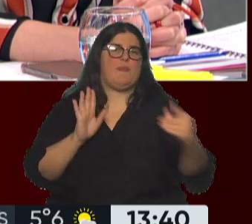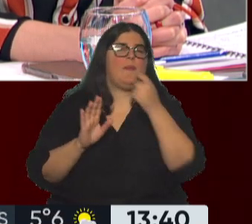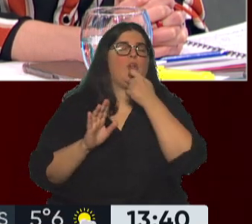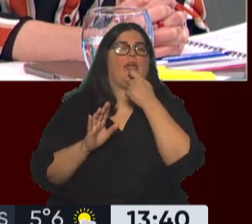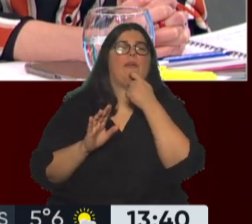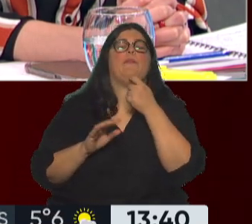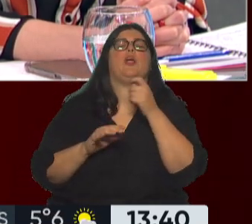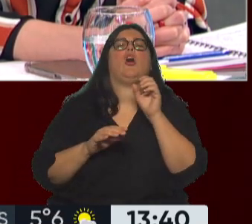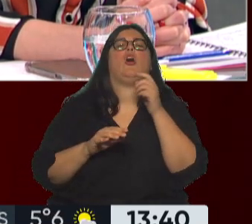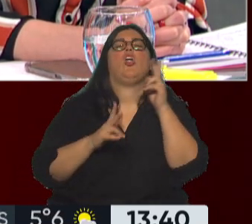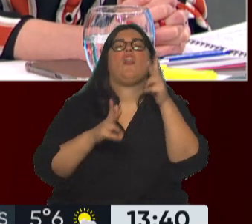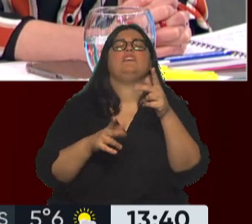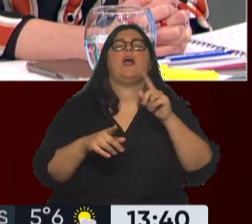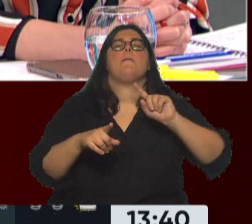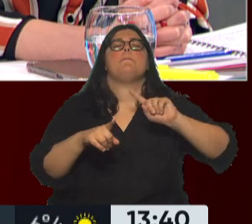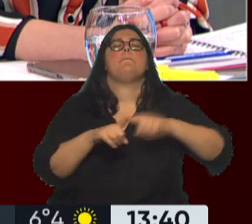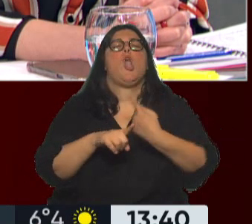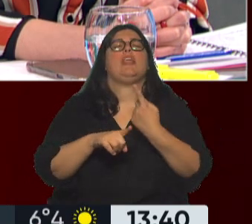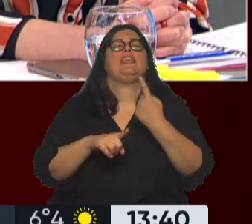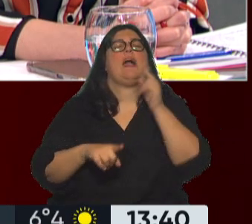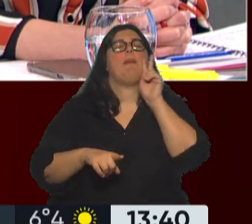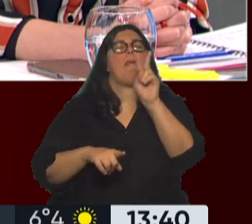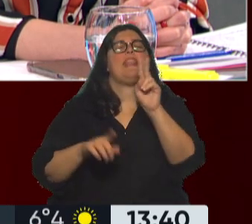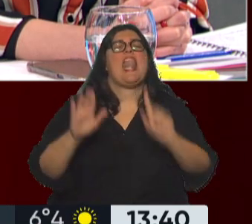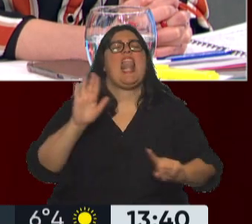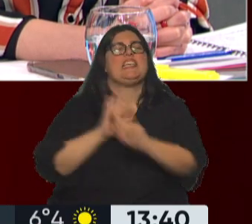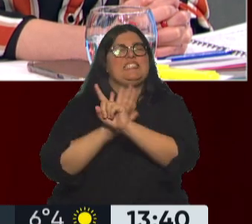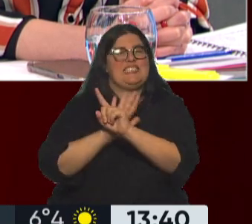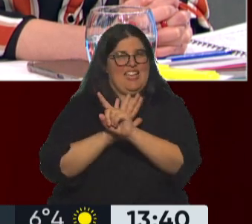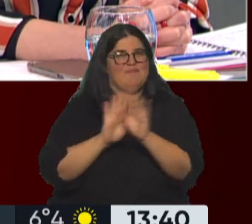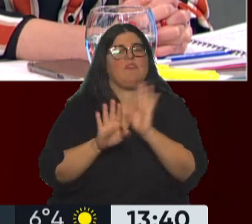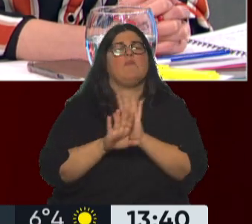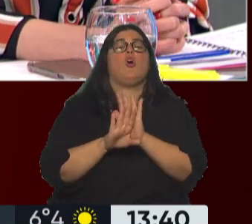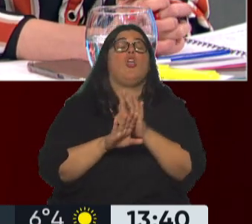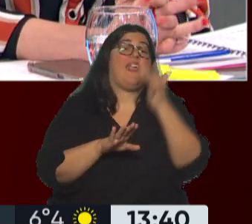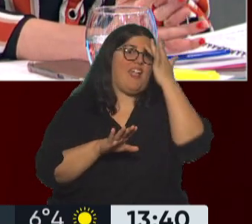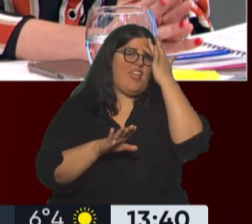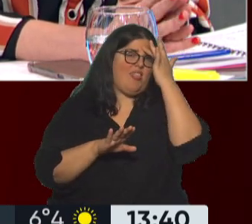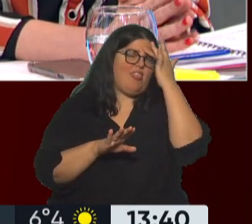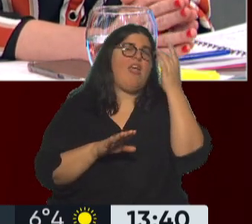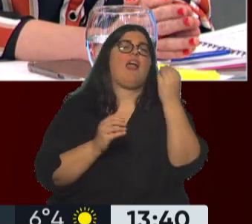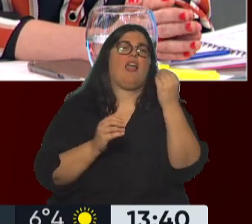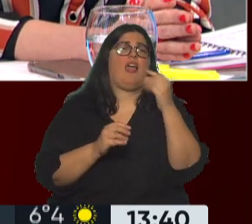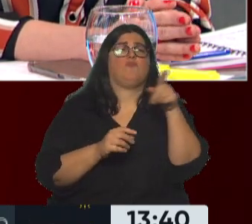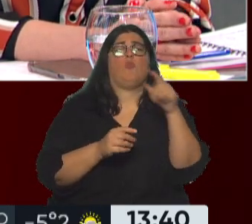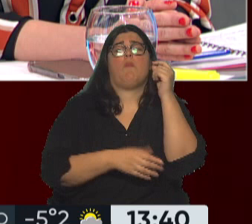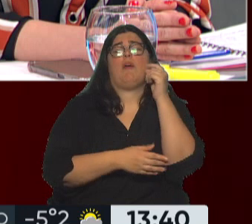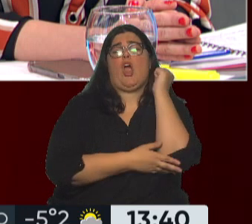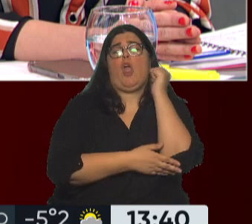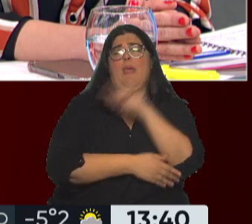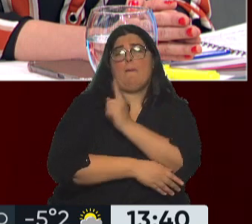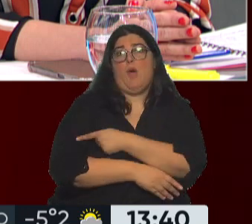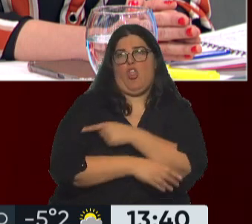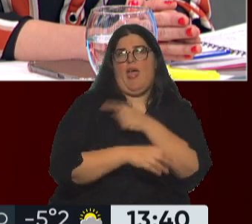llamada política de mirar hacia el este, en donde la India utiliza su poder económico